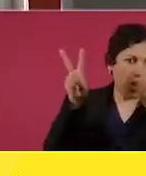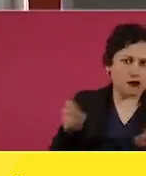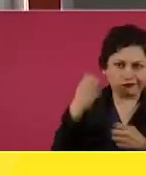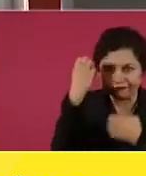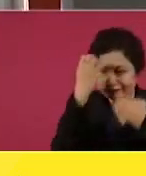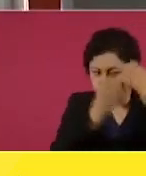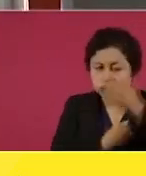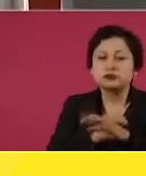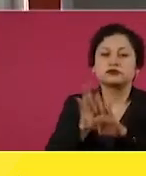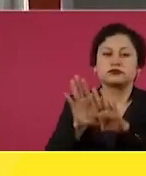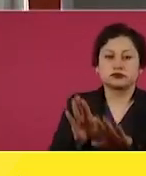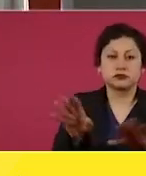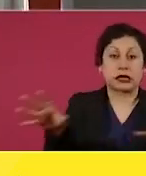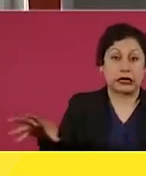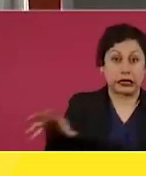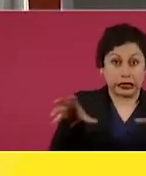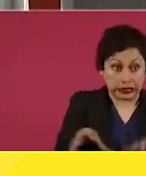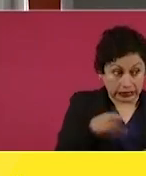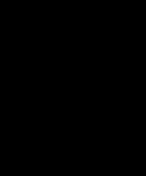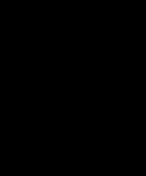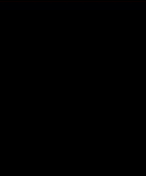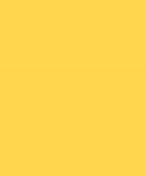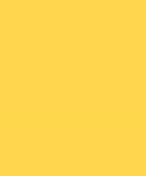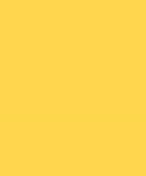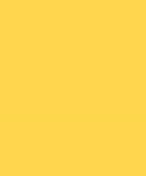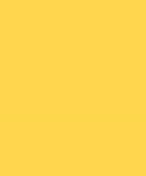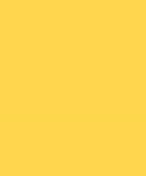al escenario de la información local.